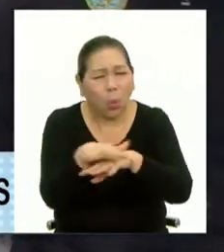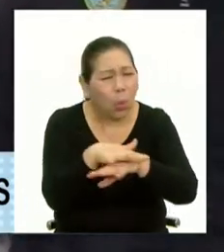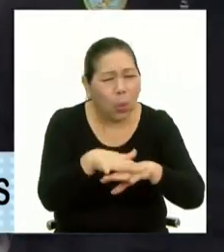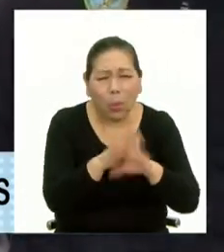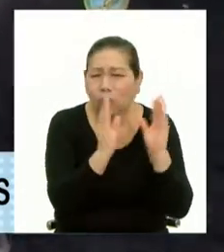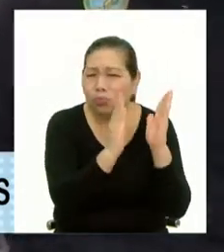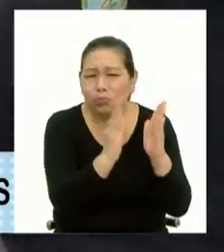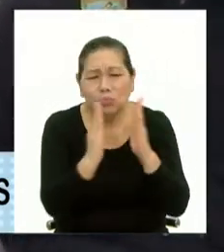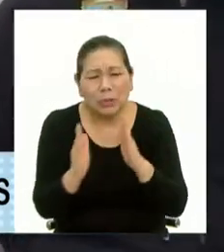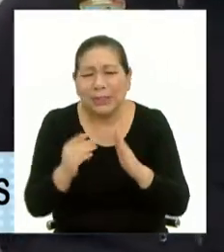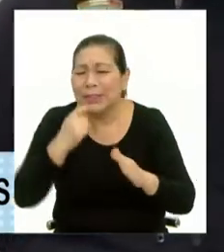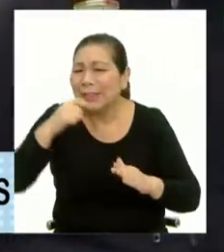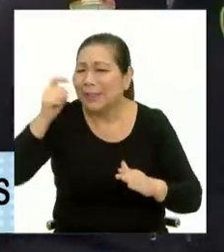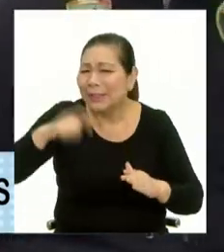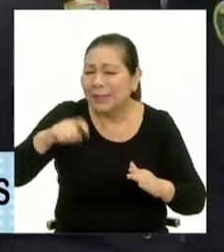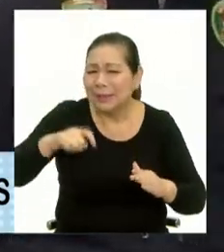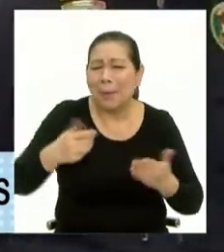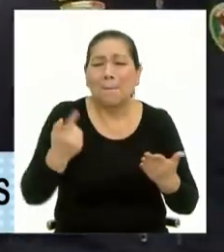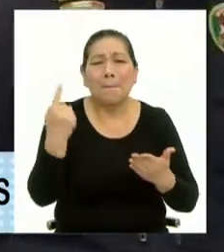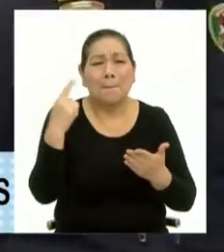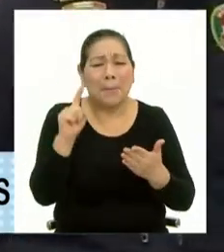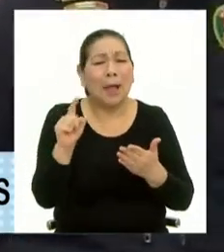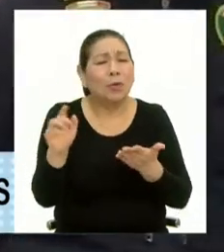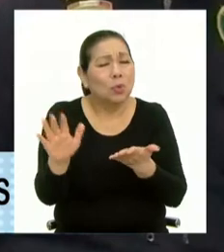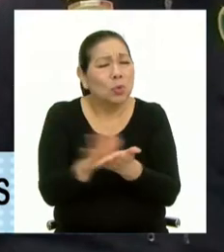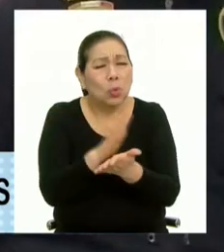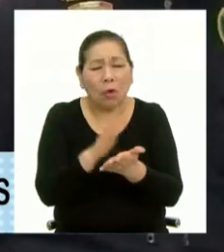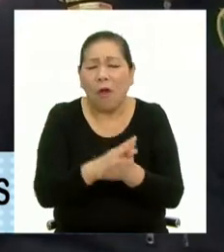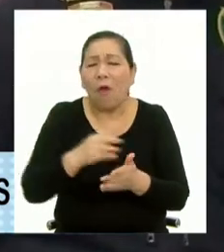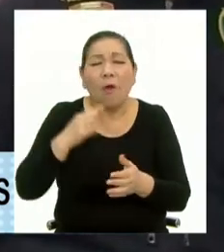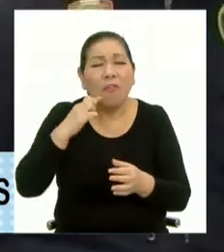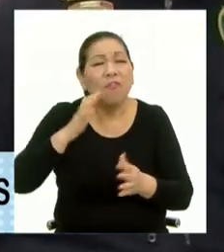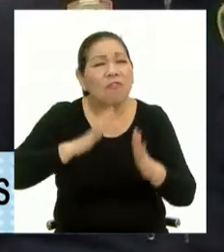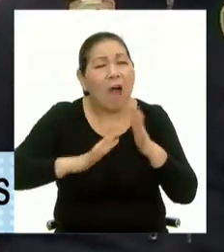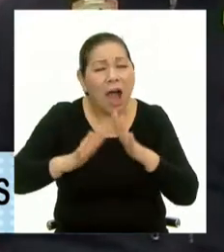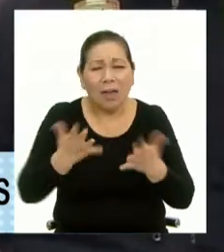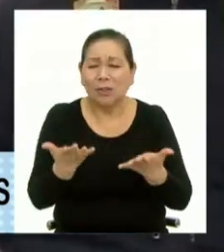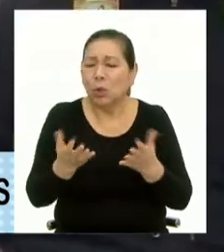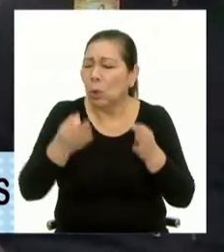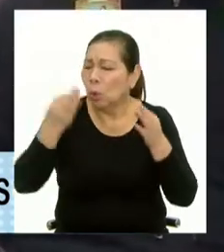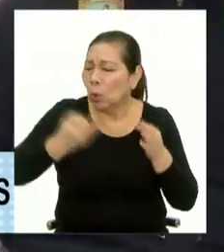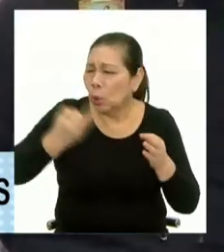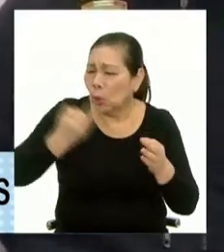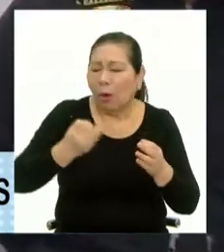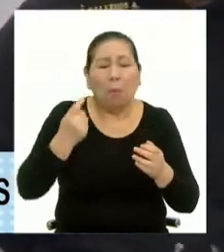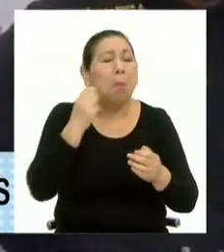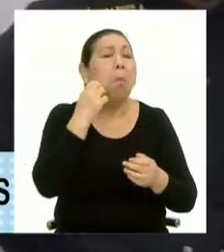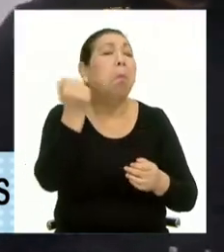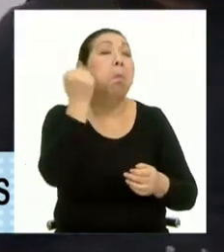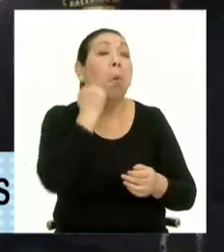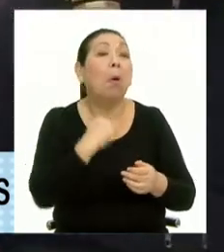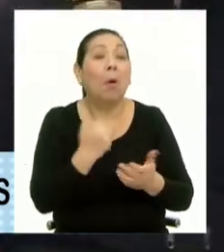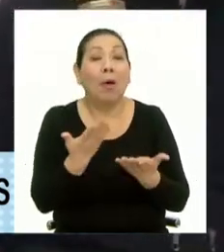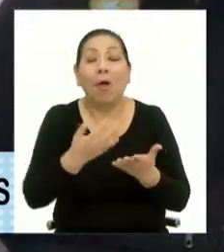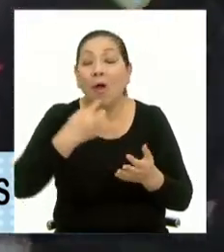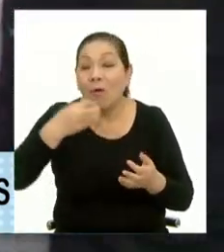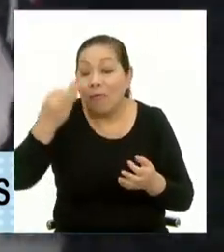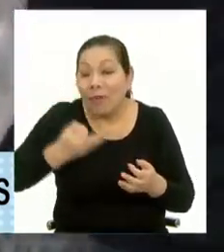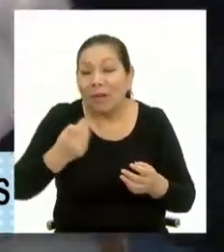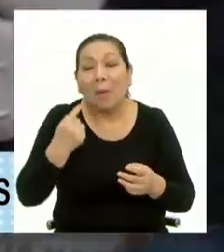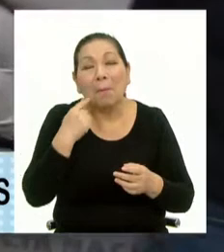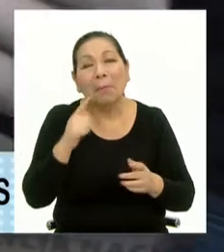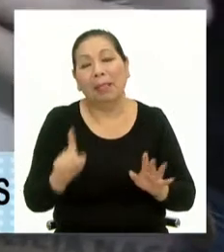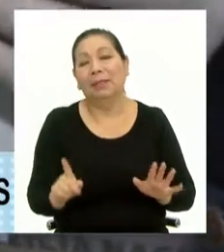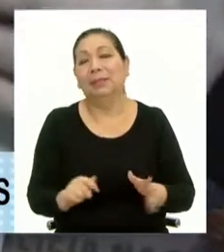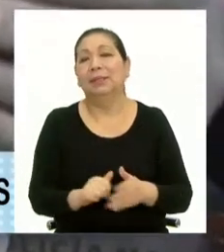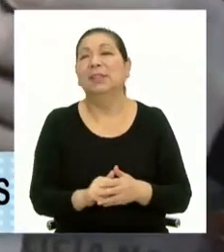todos los instrumentos necesarios para hacer un billete que pueda pasar desapercibido como original,